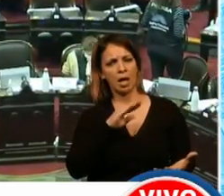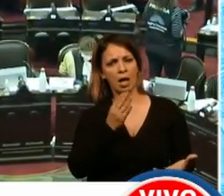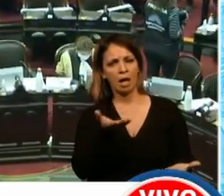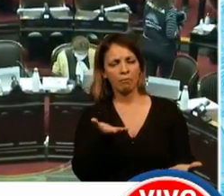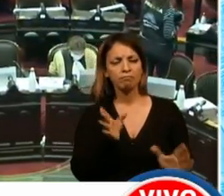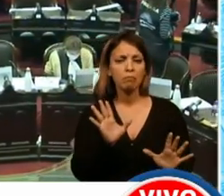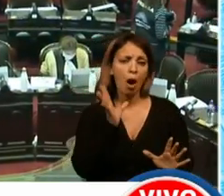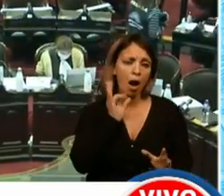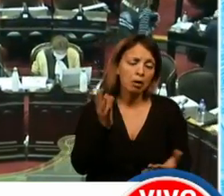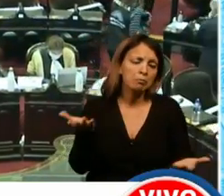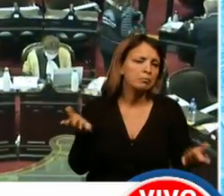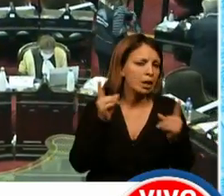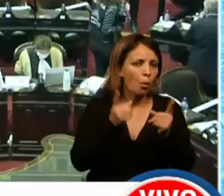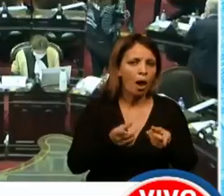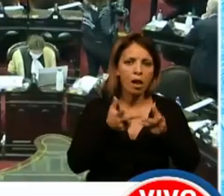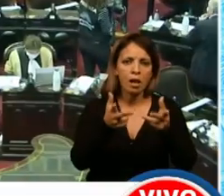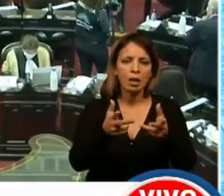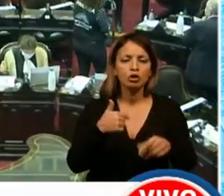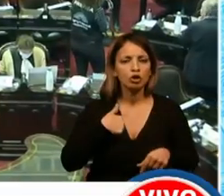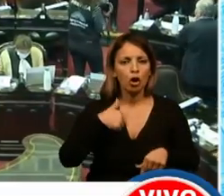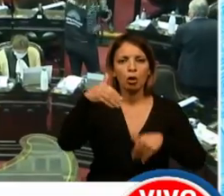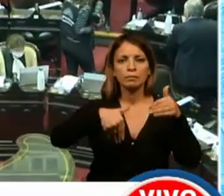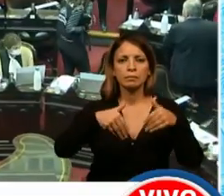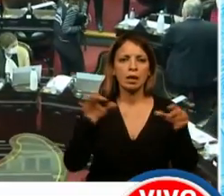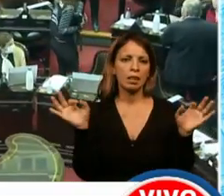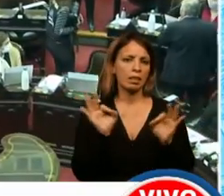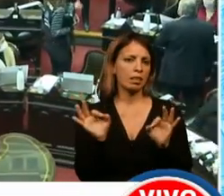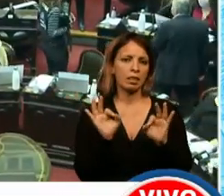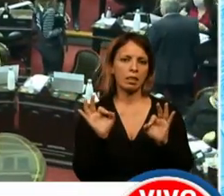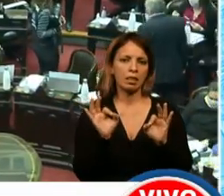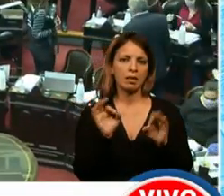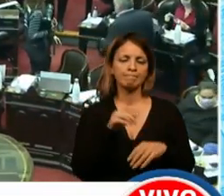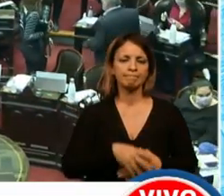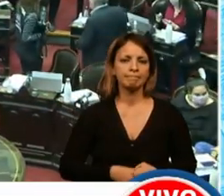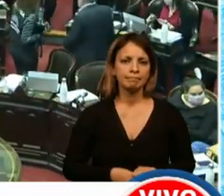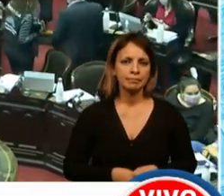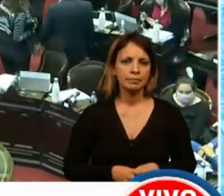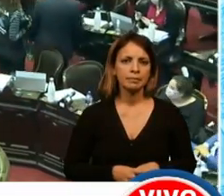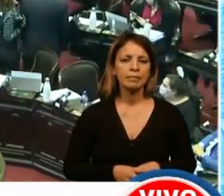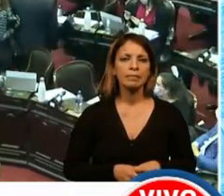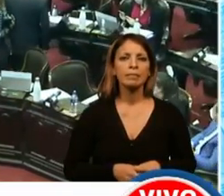quiero adelantar que me voy a tener que acompañar el proyecto